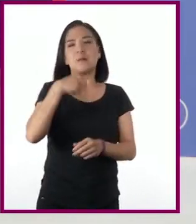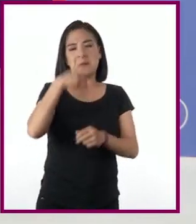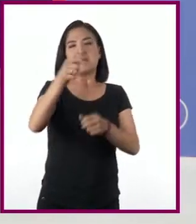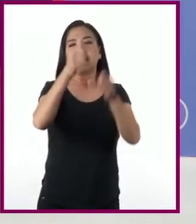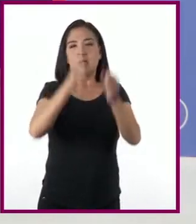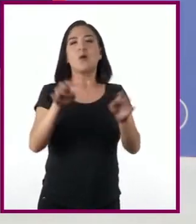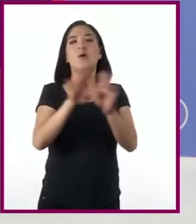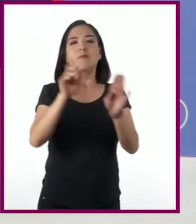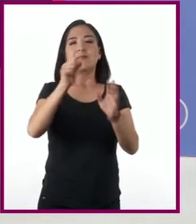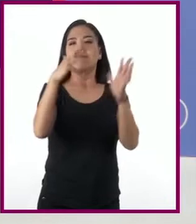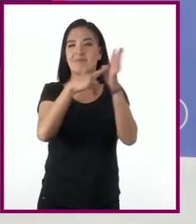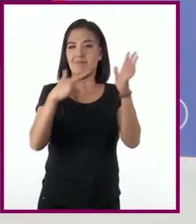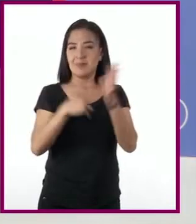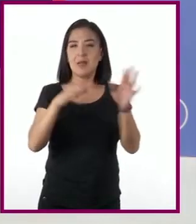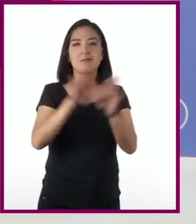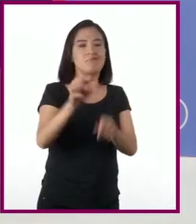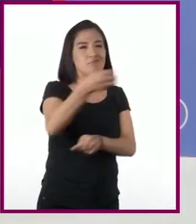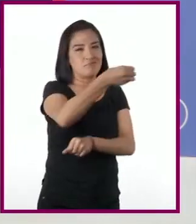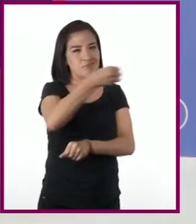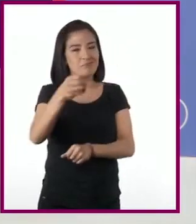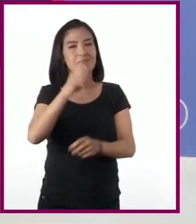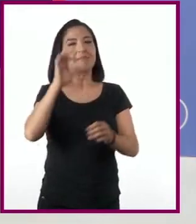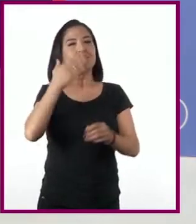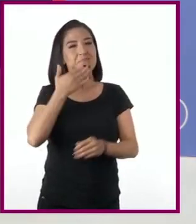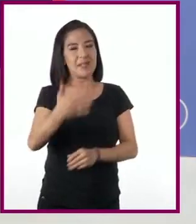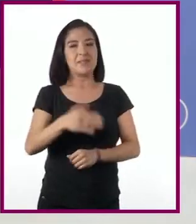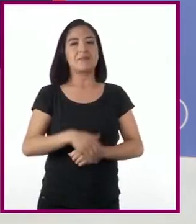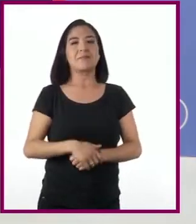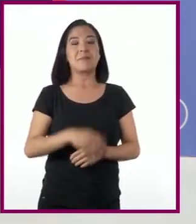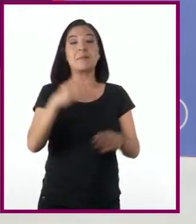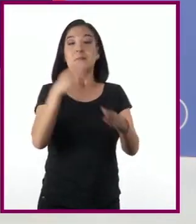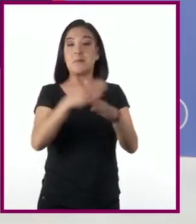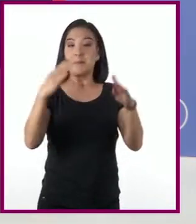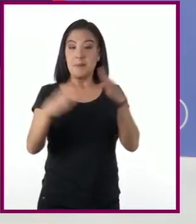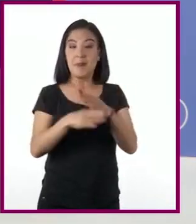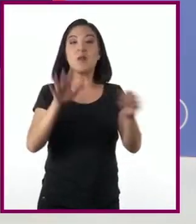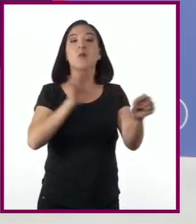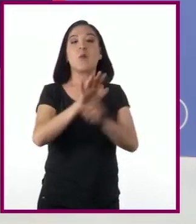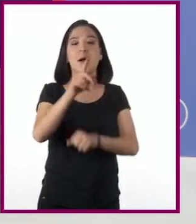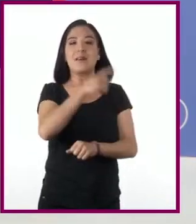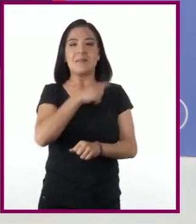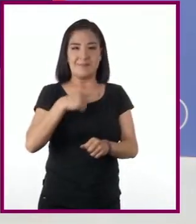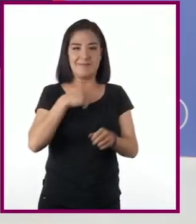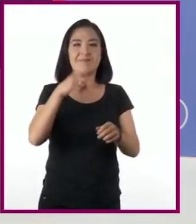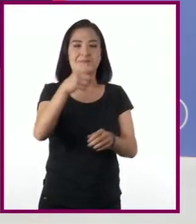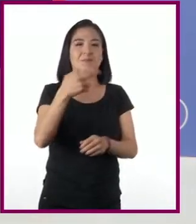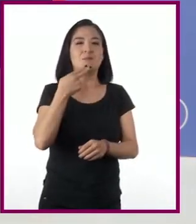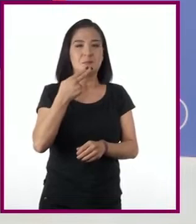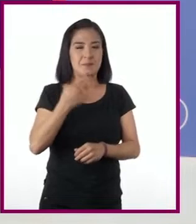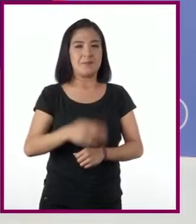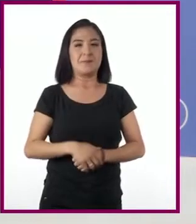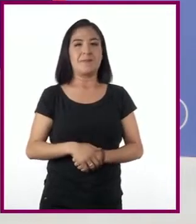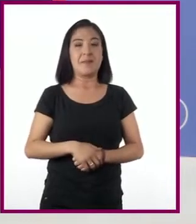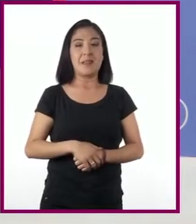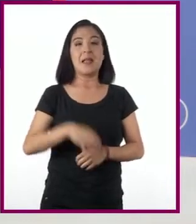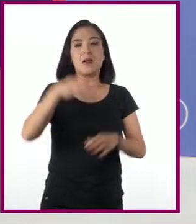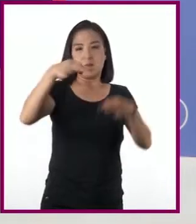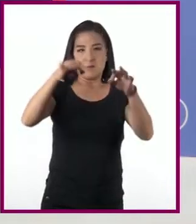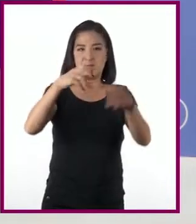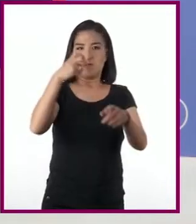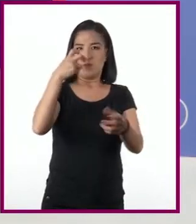que escribir un reglamento de forma correcta. Los materiales que les recomiendo tener a la mano son